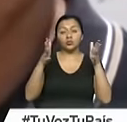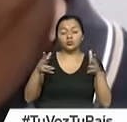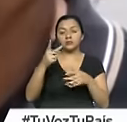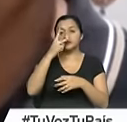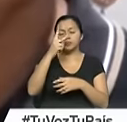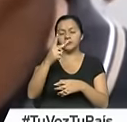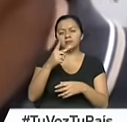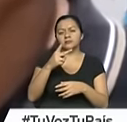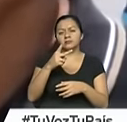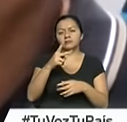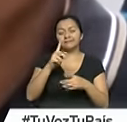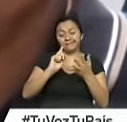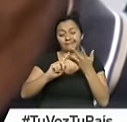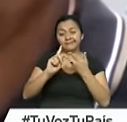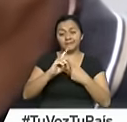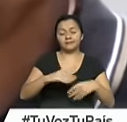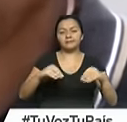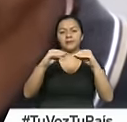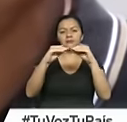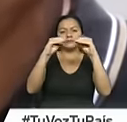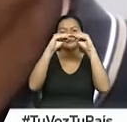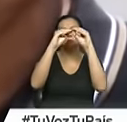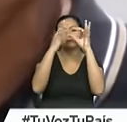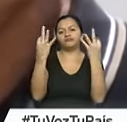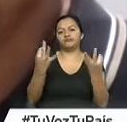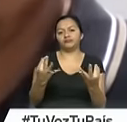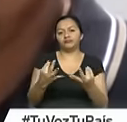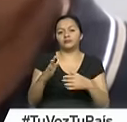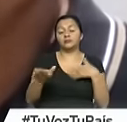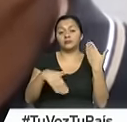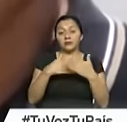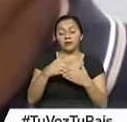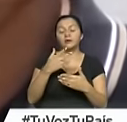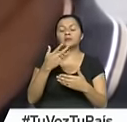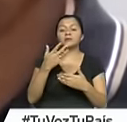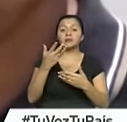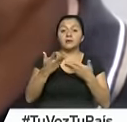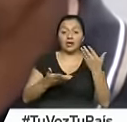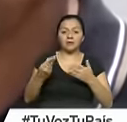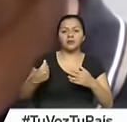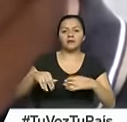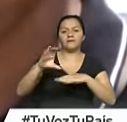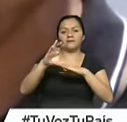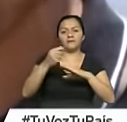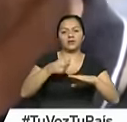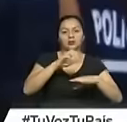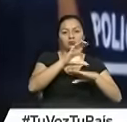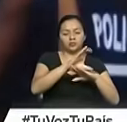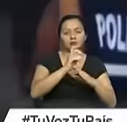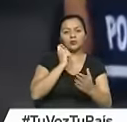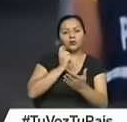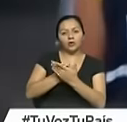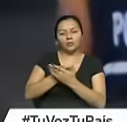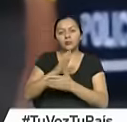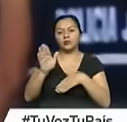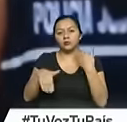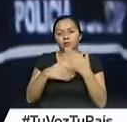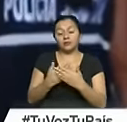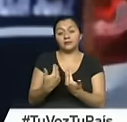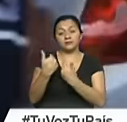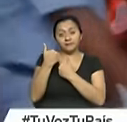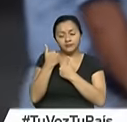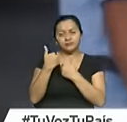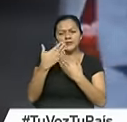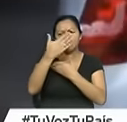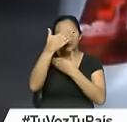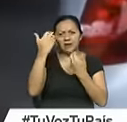Entonces a mí me parece espectacular, porque hacemos una inversión los que compramos, y que nos